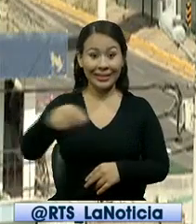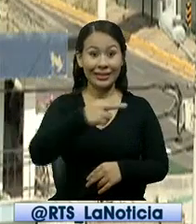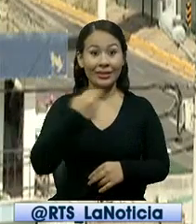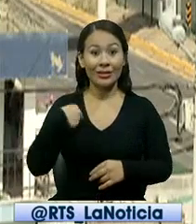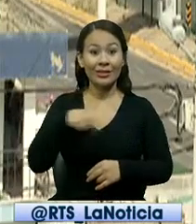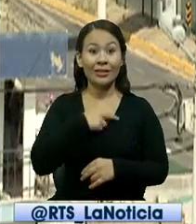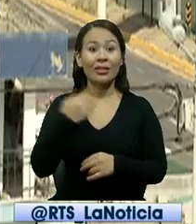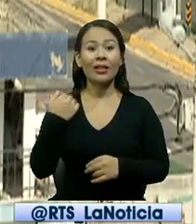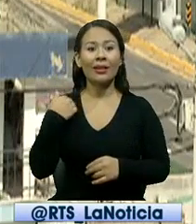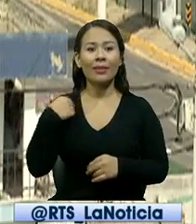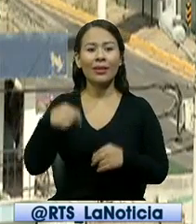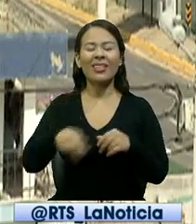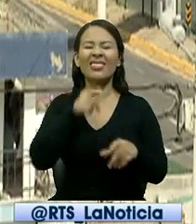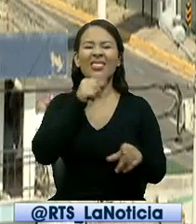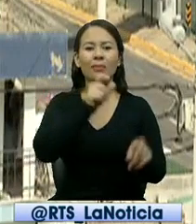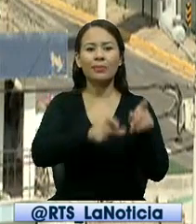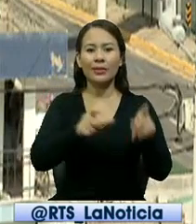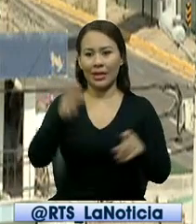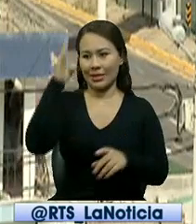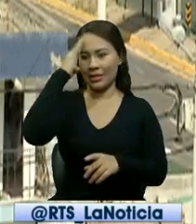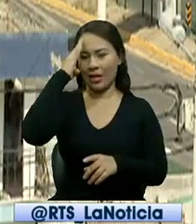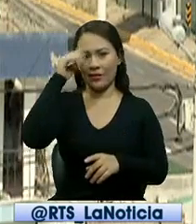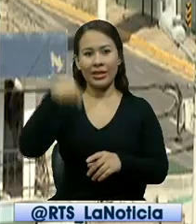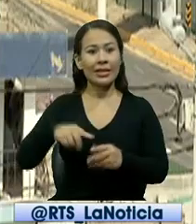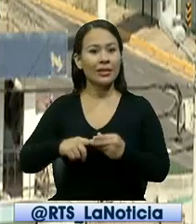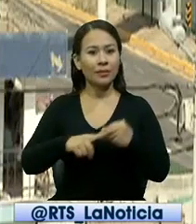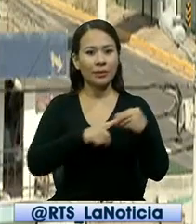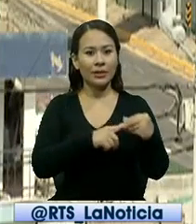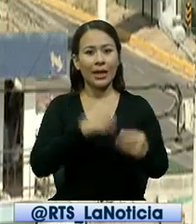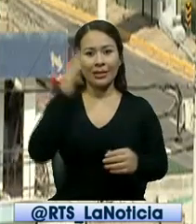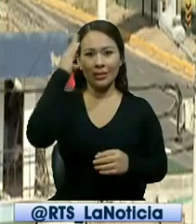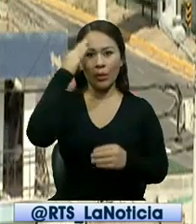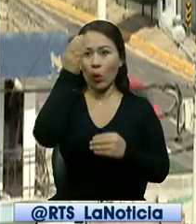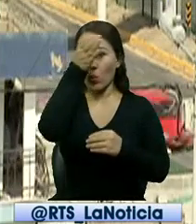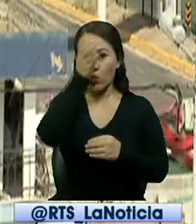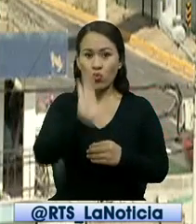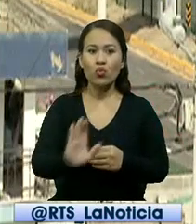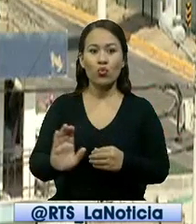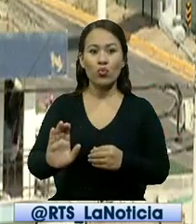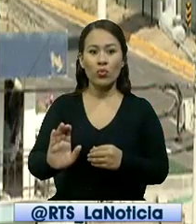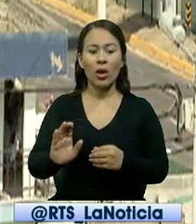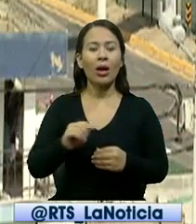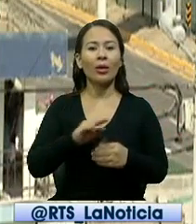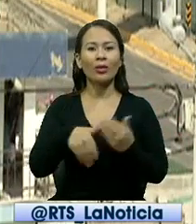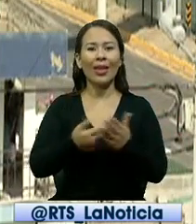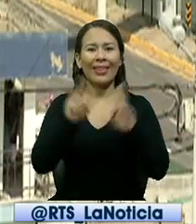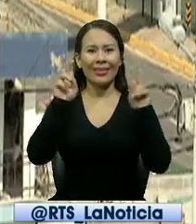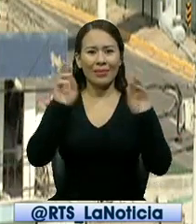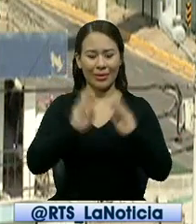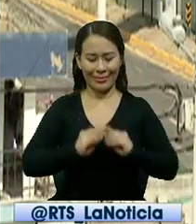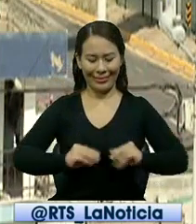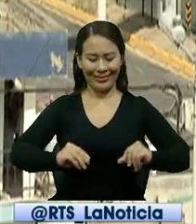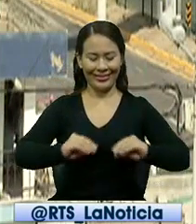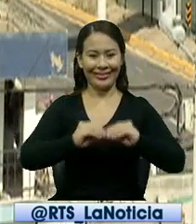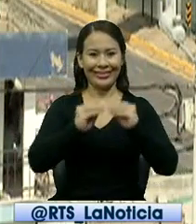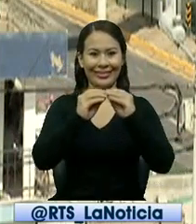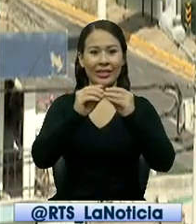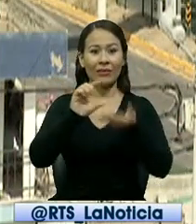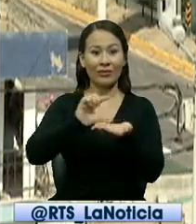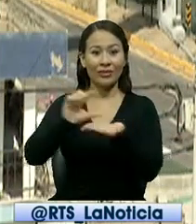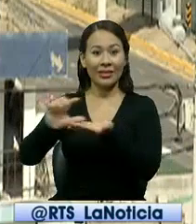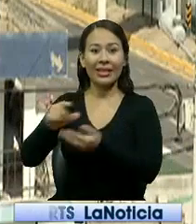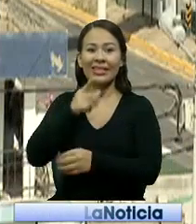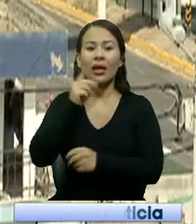que tenemos gente que sabe de la ancestralidad no cierto sabe del tema de la cultura el mazapán que es lo tradicional de acá de esta zona nuestros